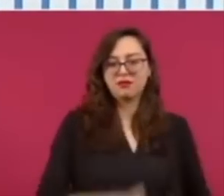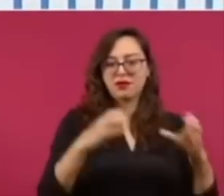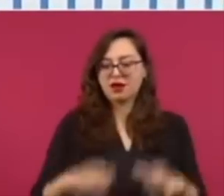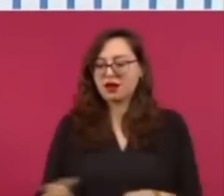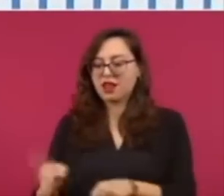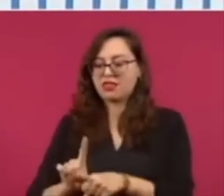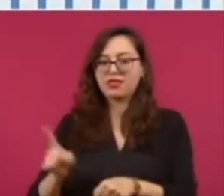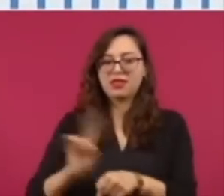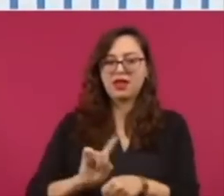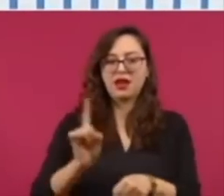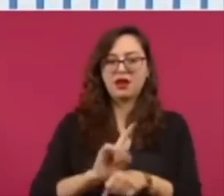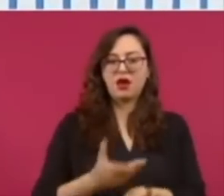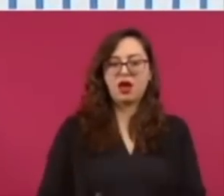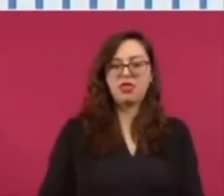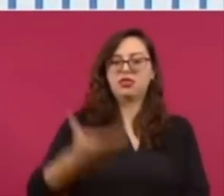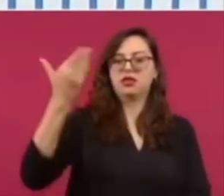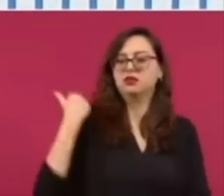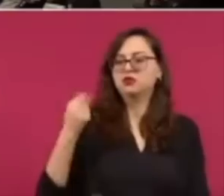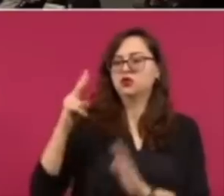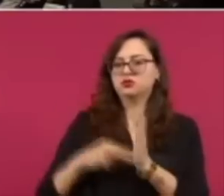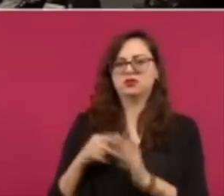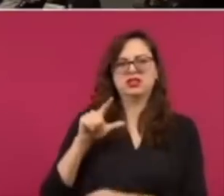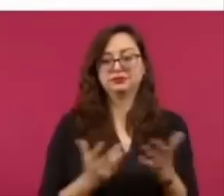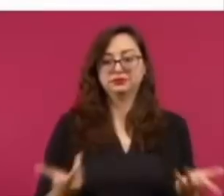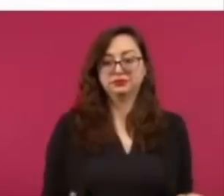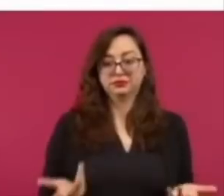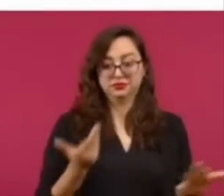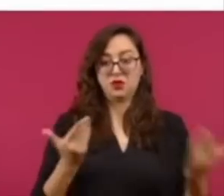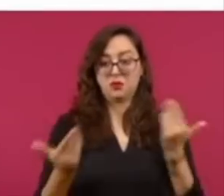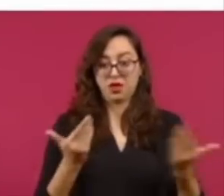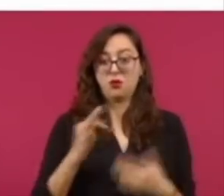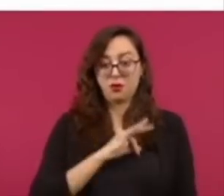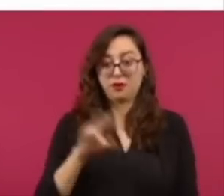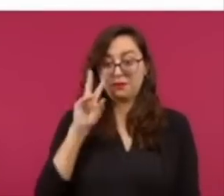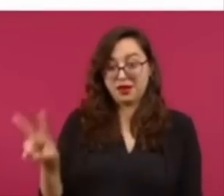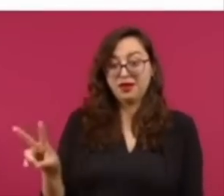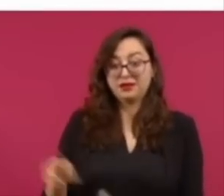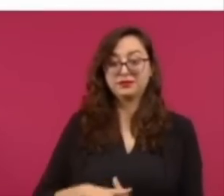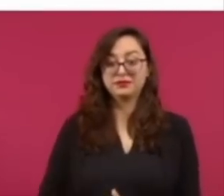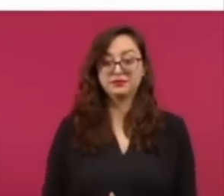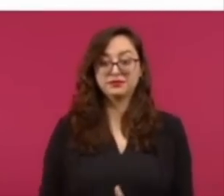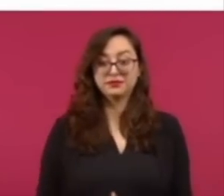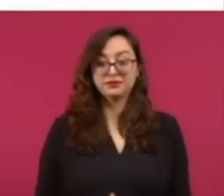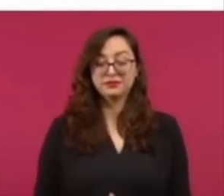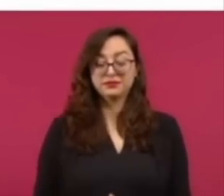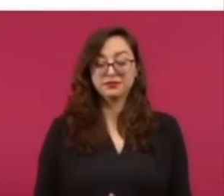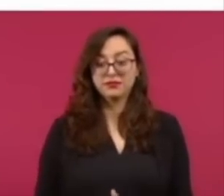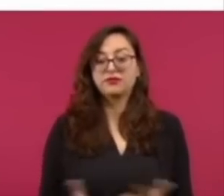antes estaba acá, hay otra de 80. Entonces, ya no hay eso. Sin